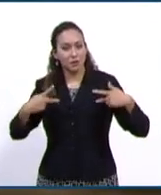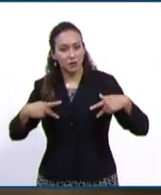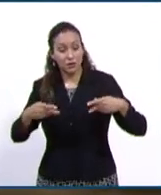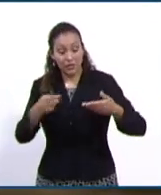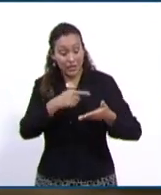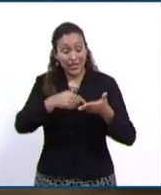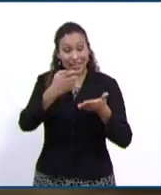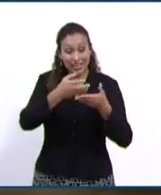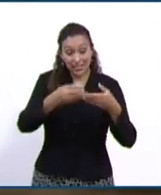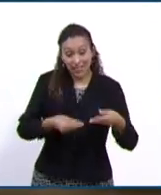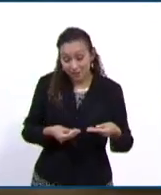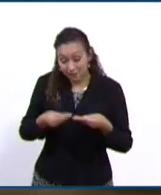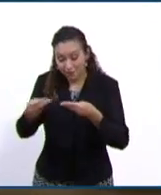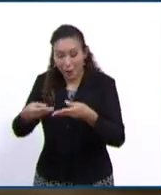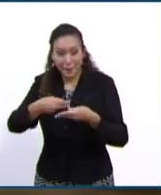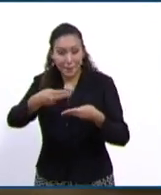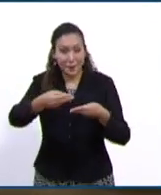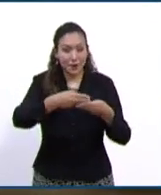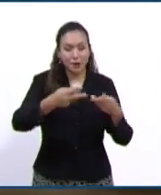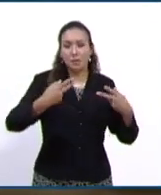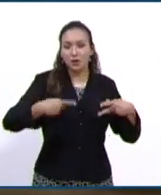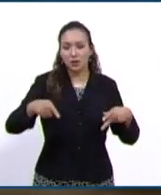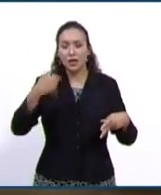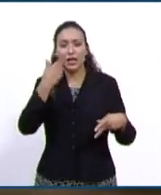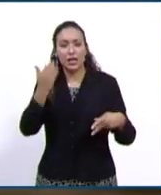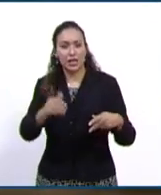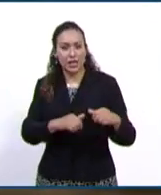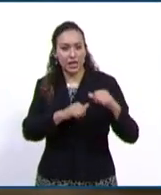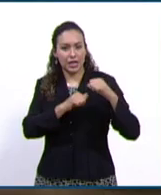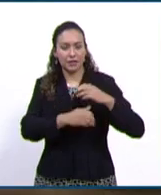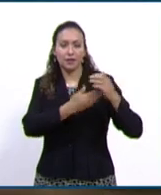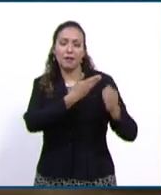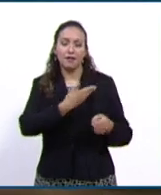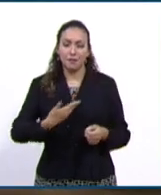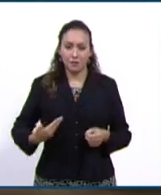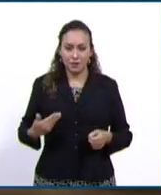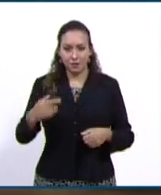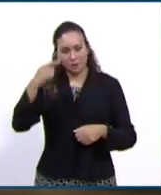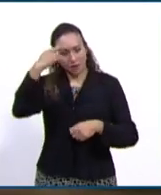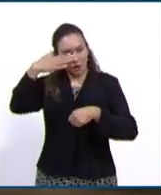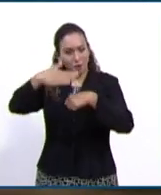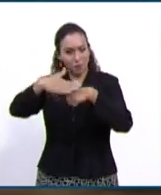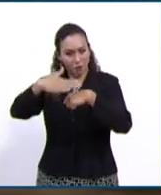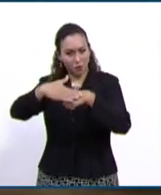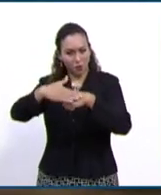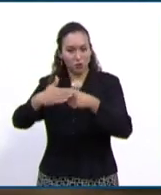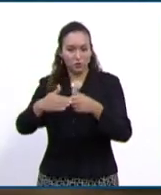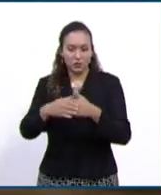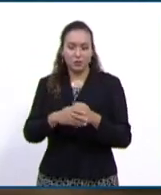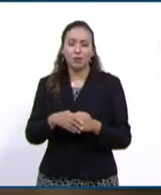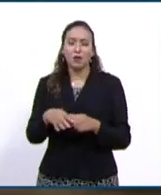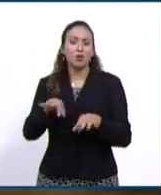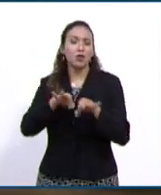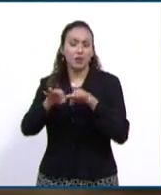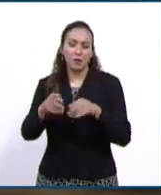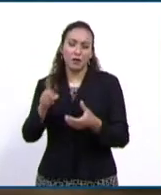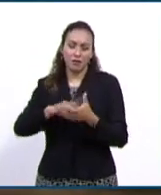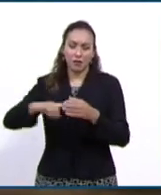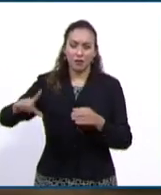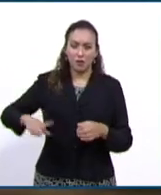disposición de todas y todos los candidatos a puestos de elección popular, a disposición de la